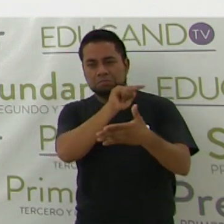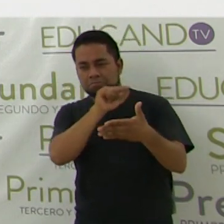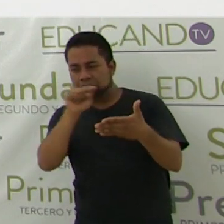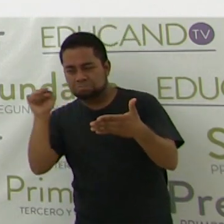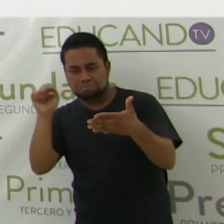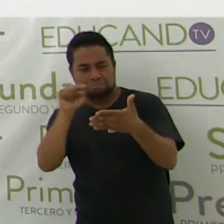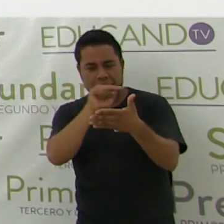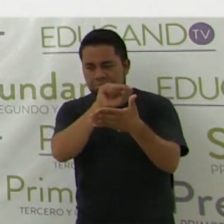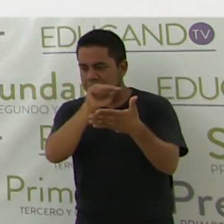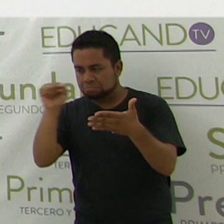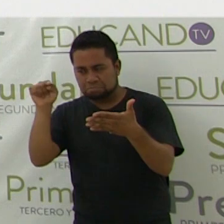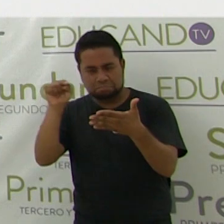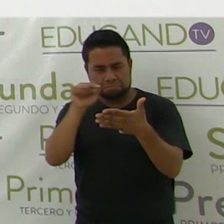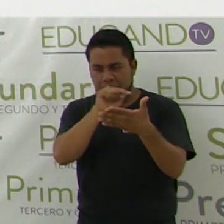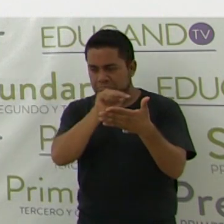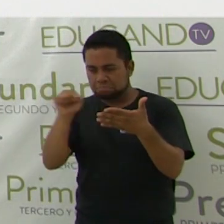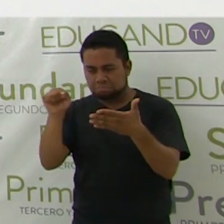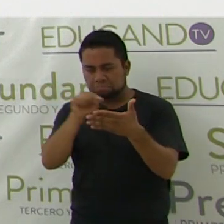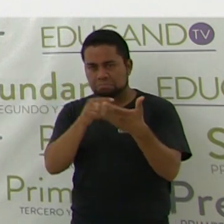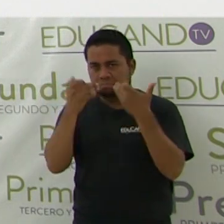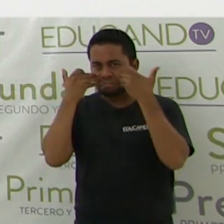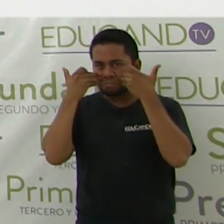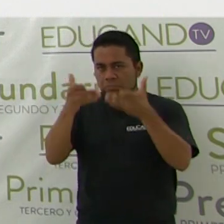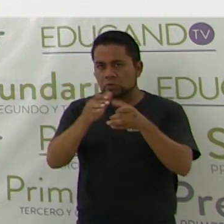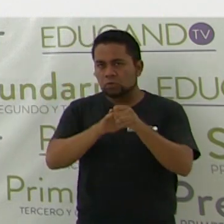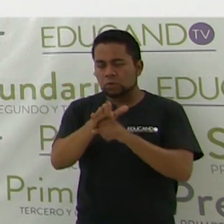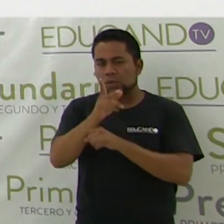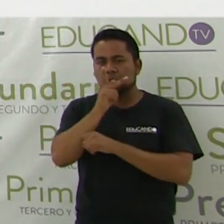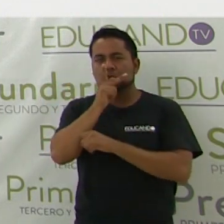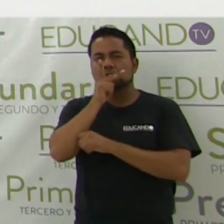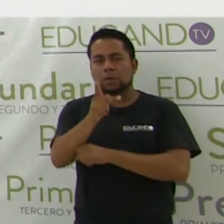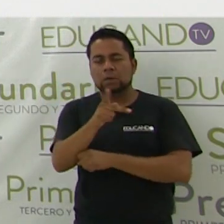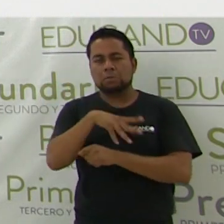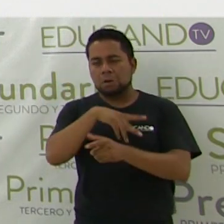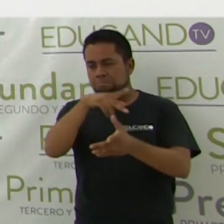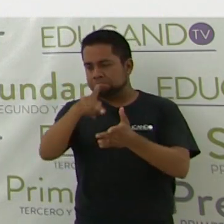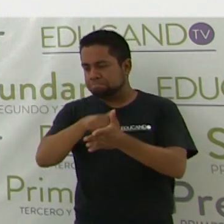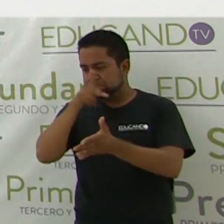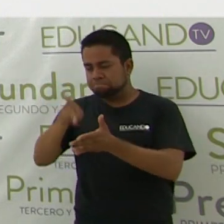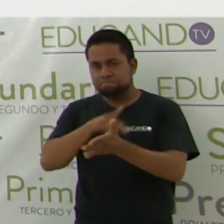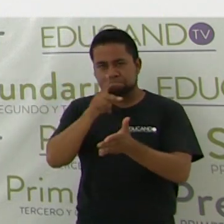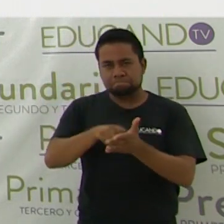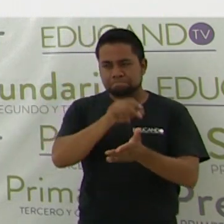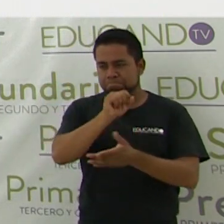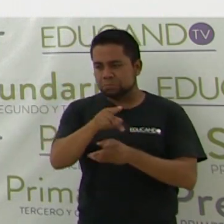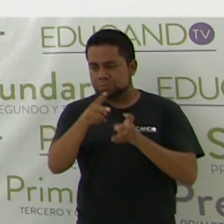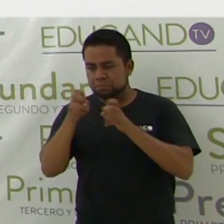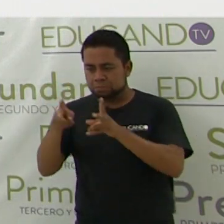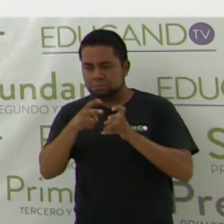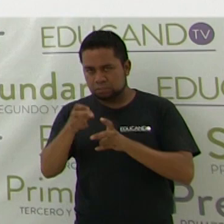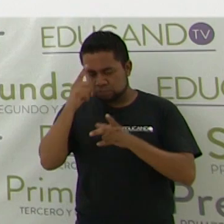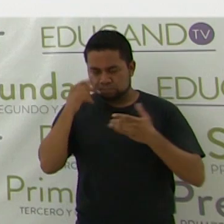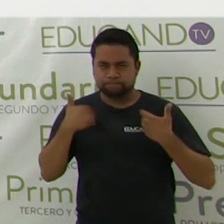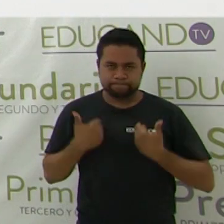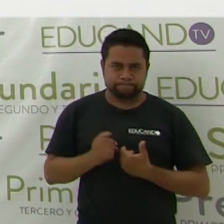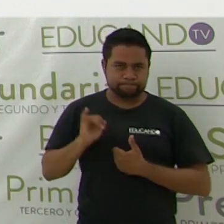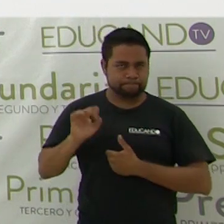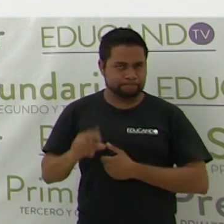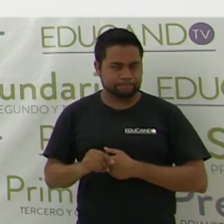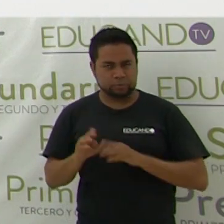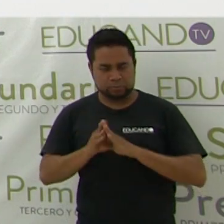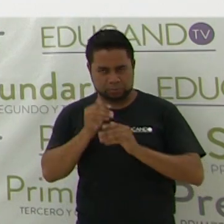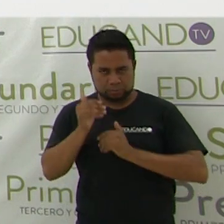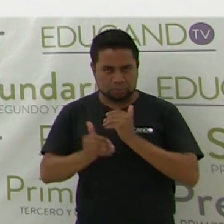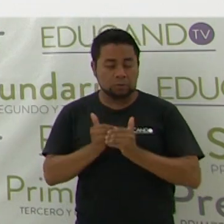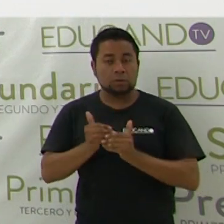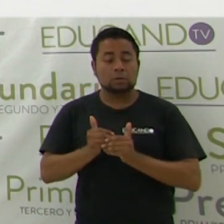otro para ver cuáles son las palabras repetidas y para ver si puedo ir entendiendo. Entonces